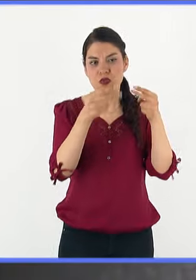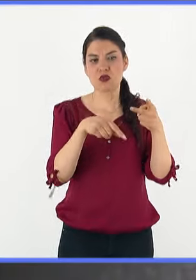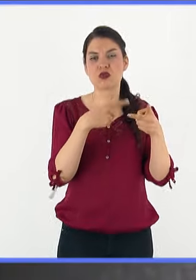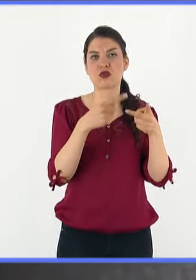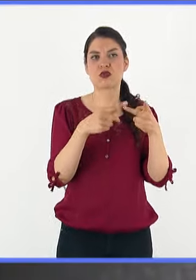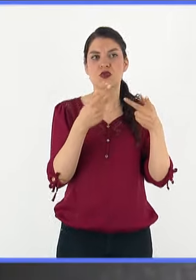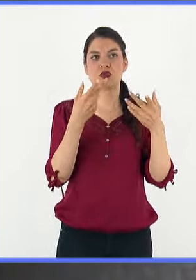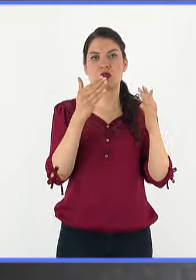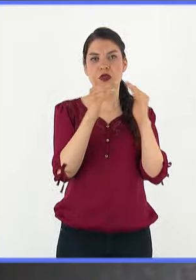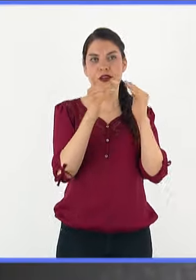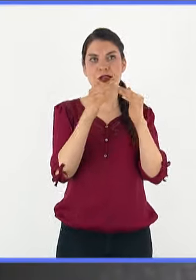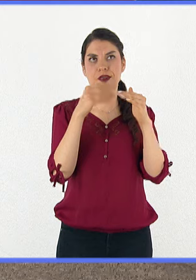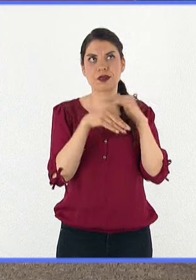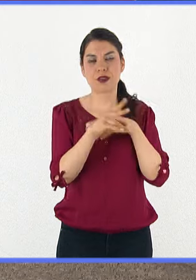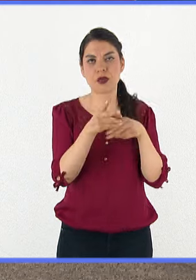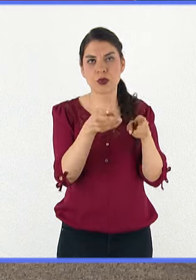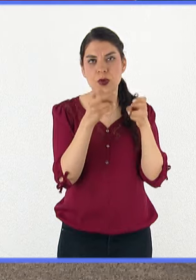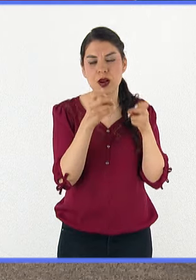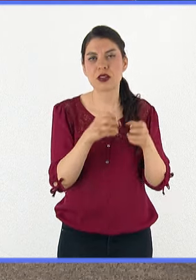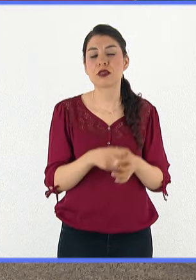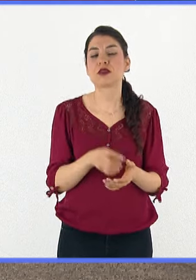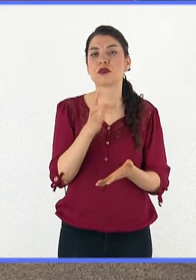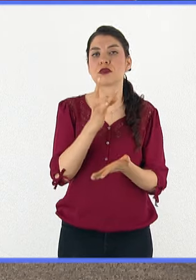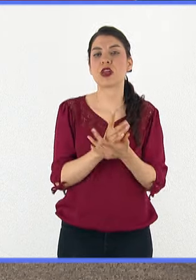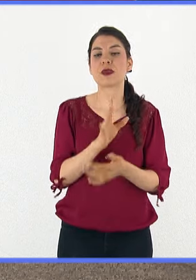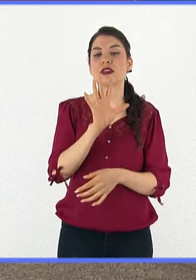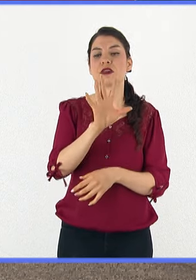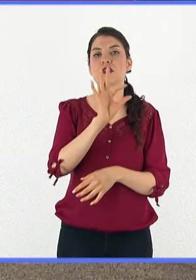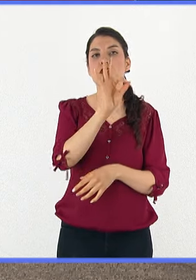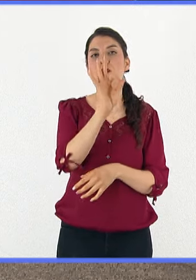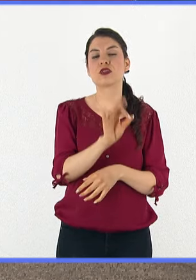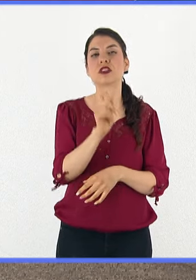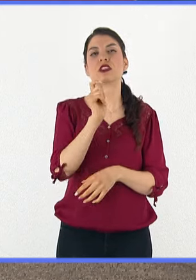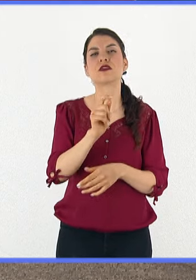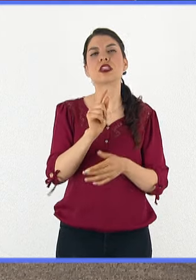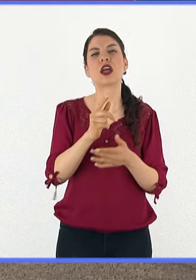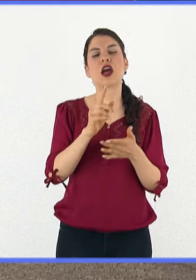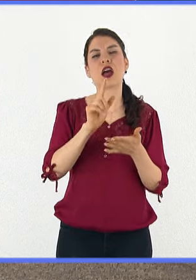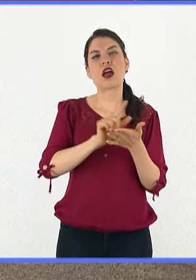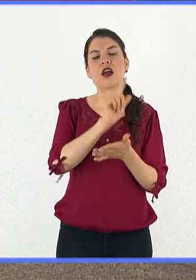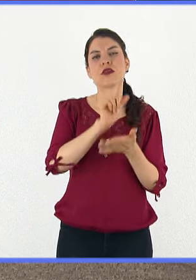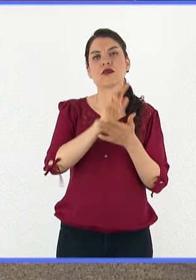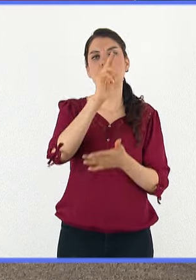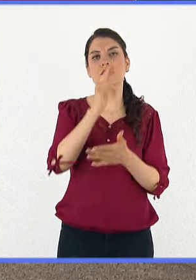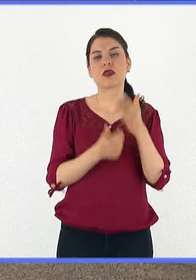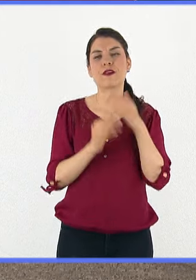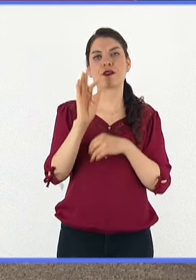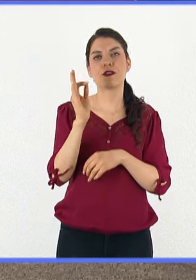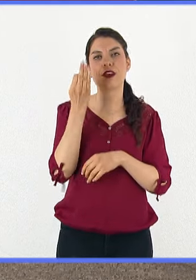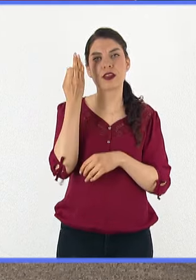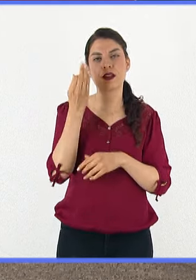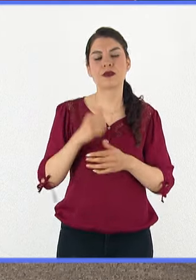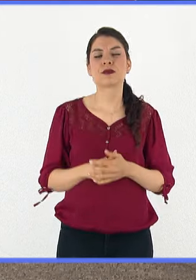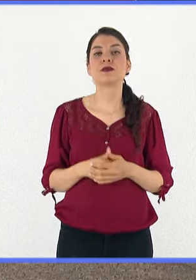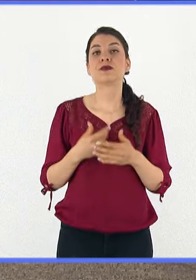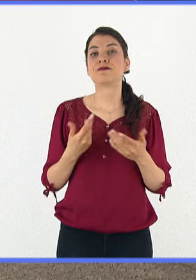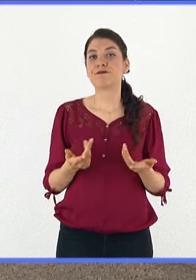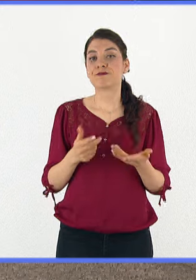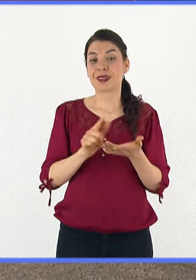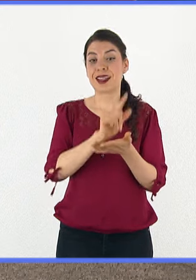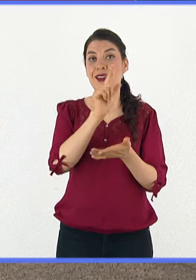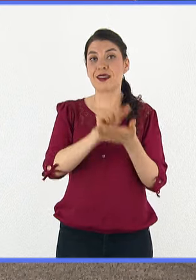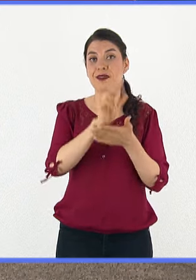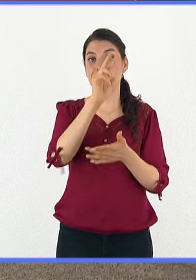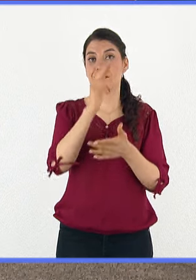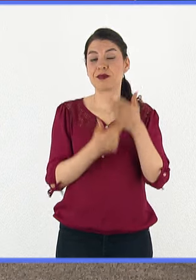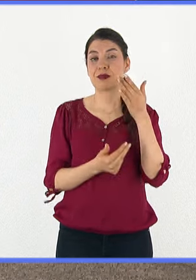robo a casa habitación Y solo el 5% corresponden a delitos federales eh claro estos delitos federales son de una